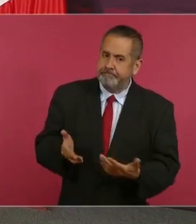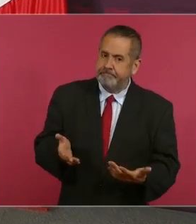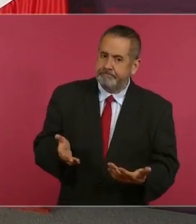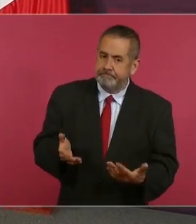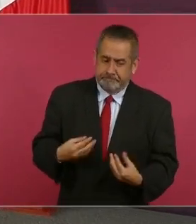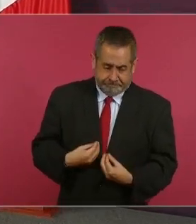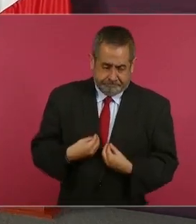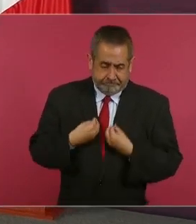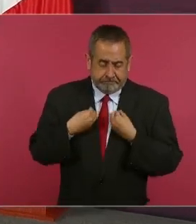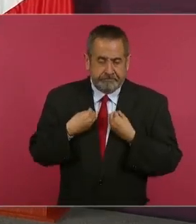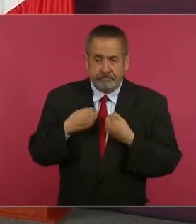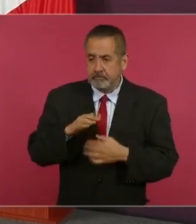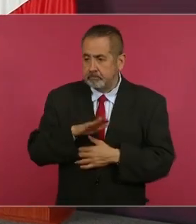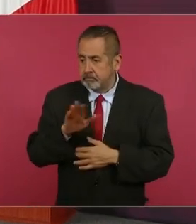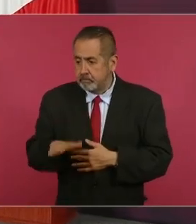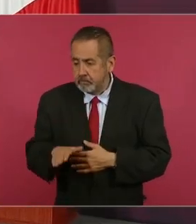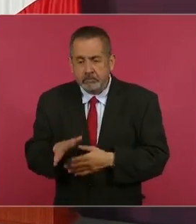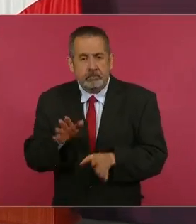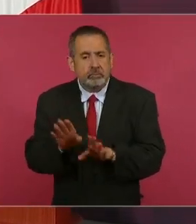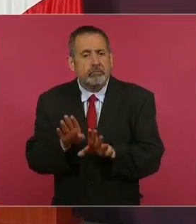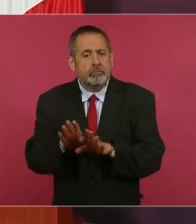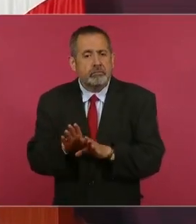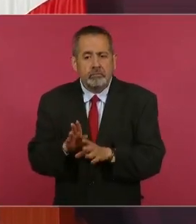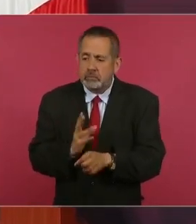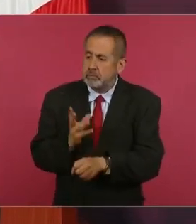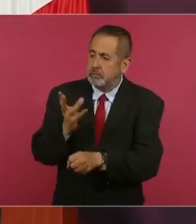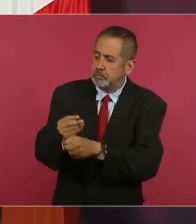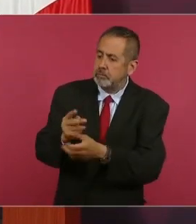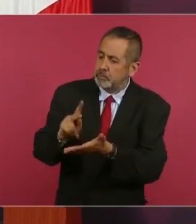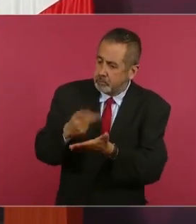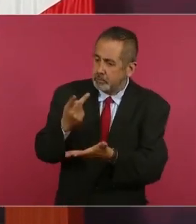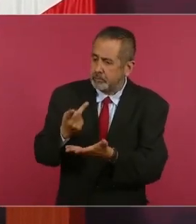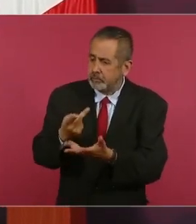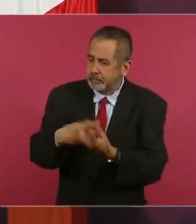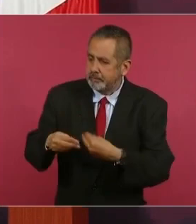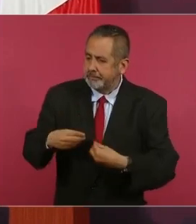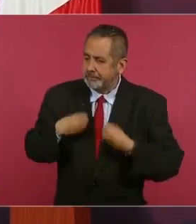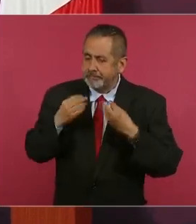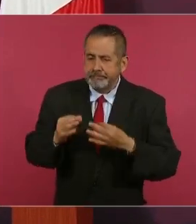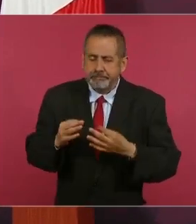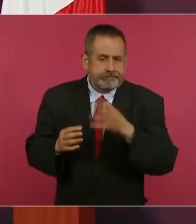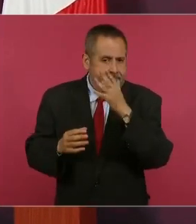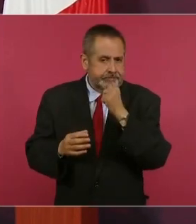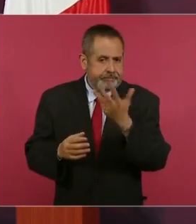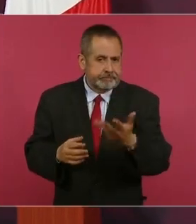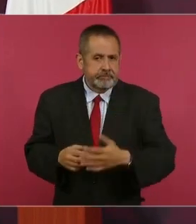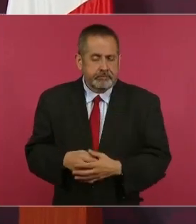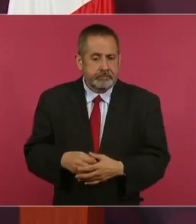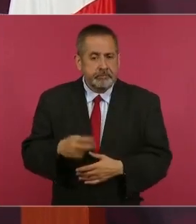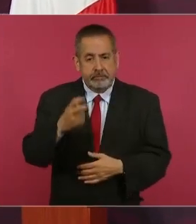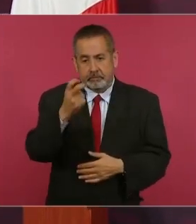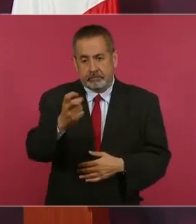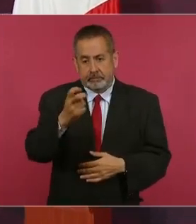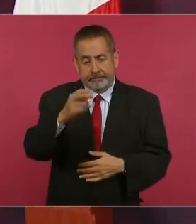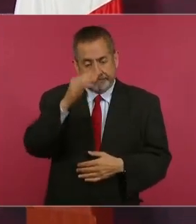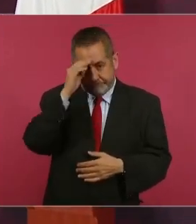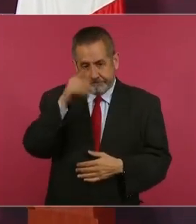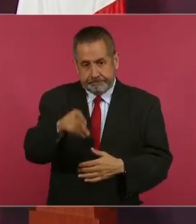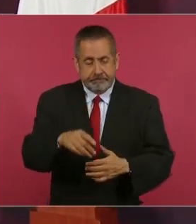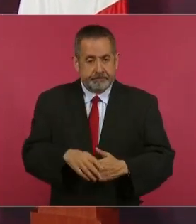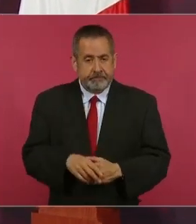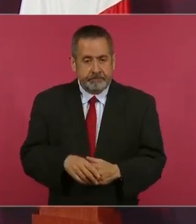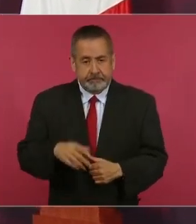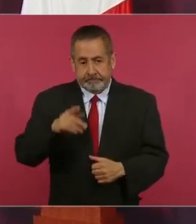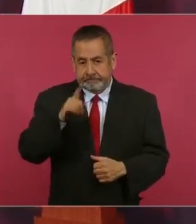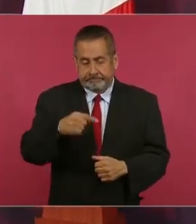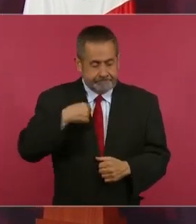pero las vidas humanas, ¿cómo se recuperan? Y eso era